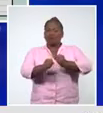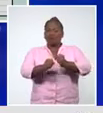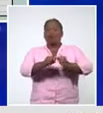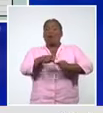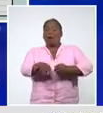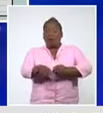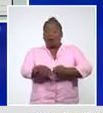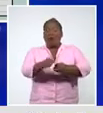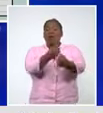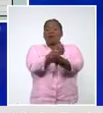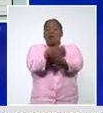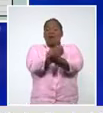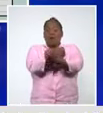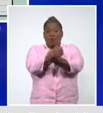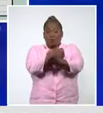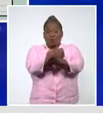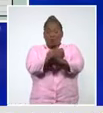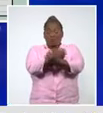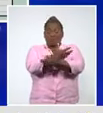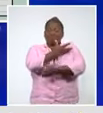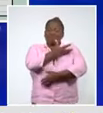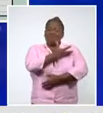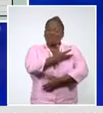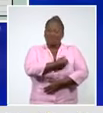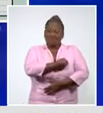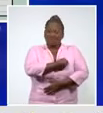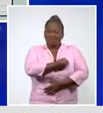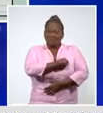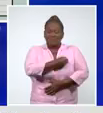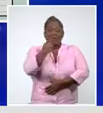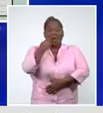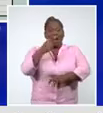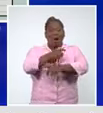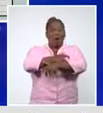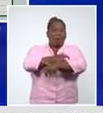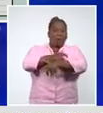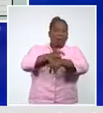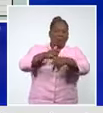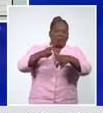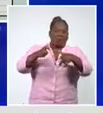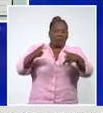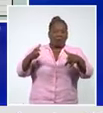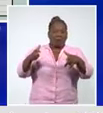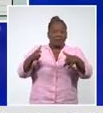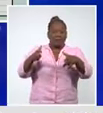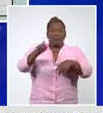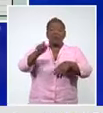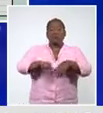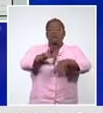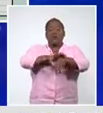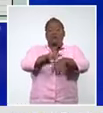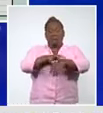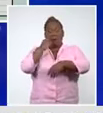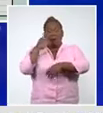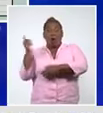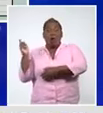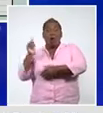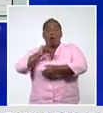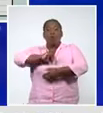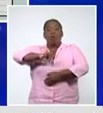tiene, pero lamentablemente ha ido incrementando su tasa, se puede ver en la curva. Y Melena del